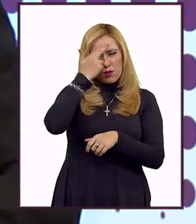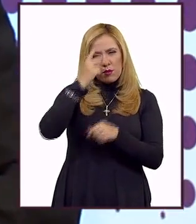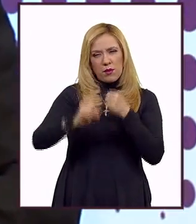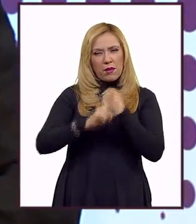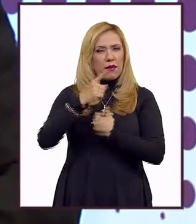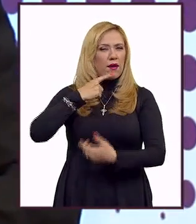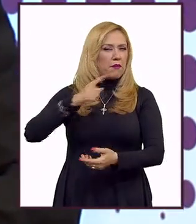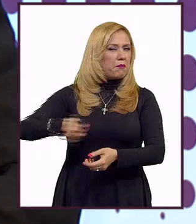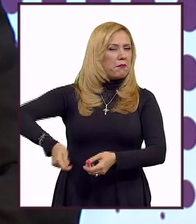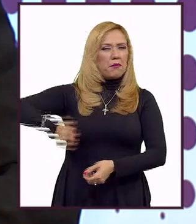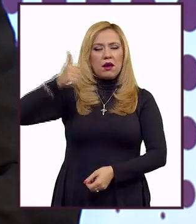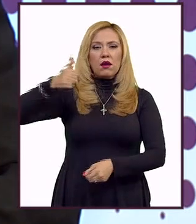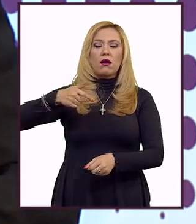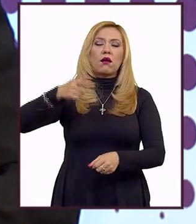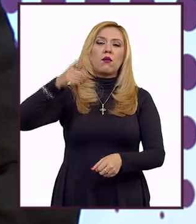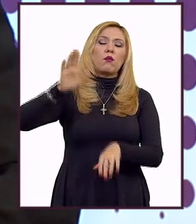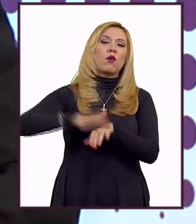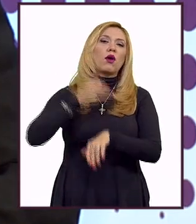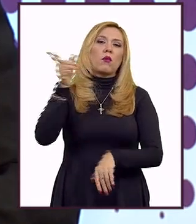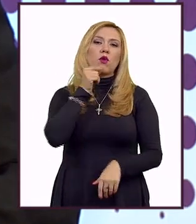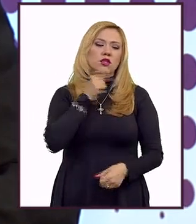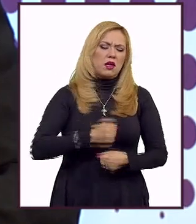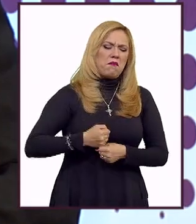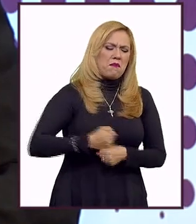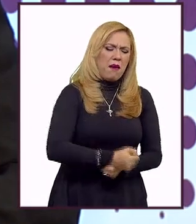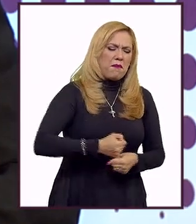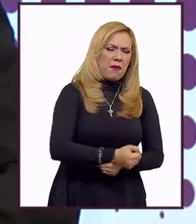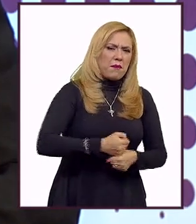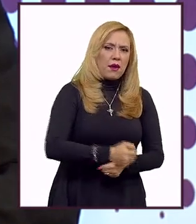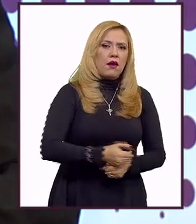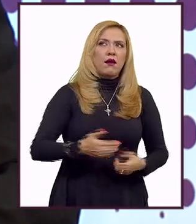que había sido torturada para obtener su confesión,